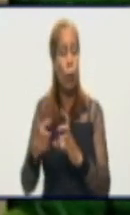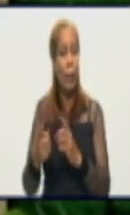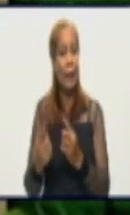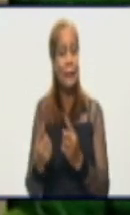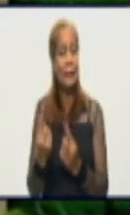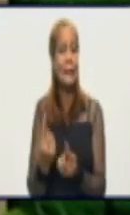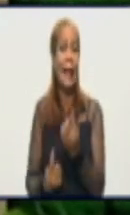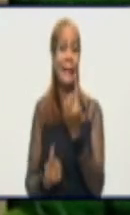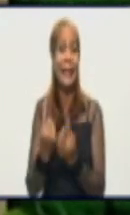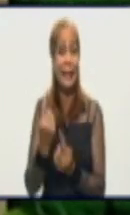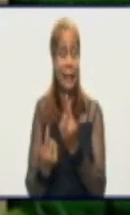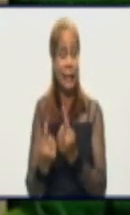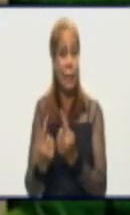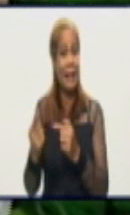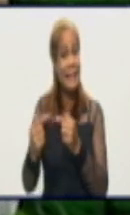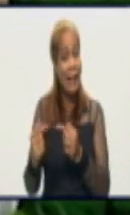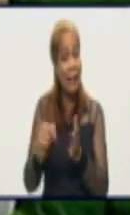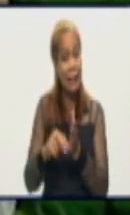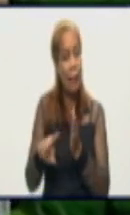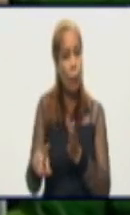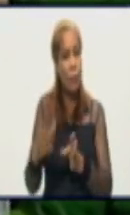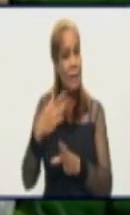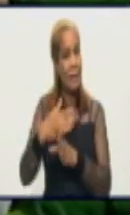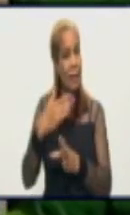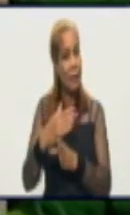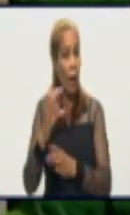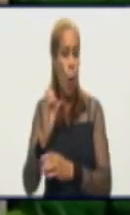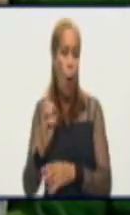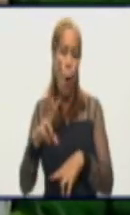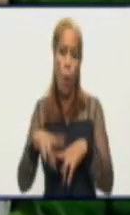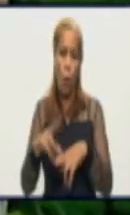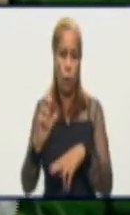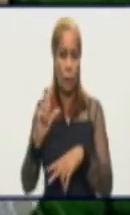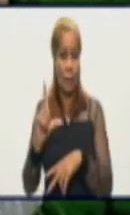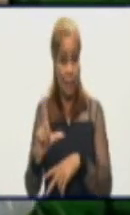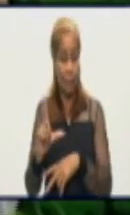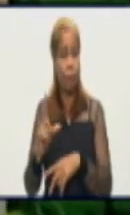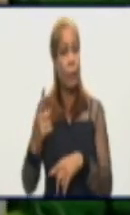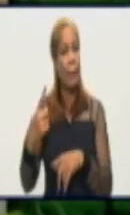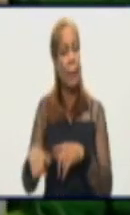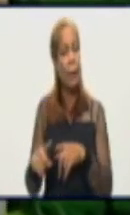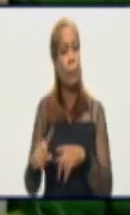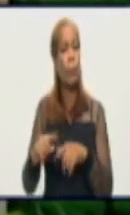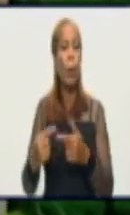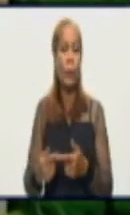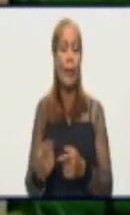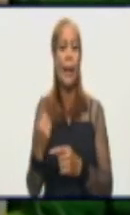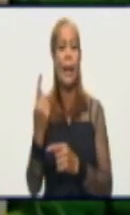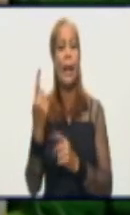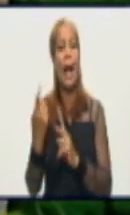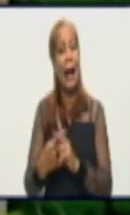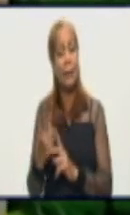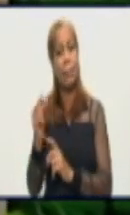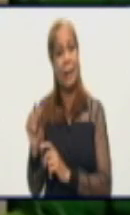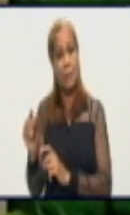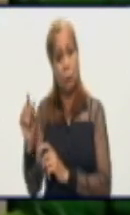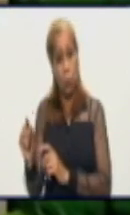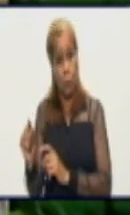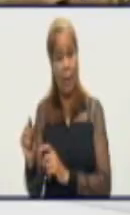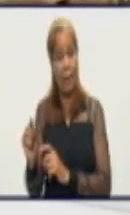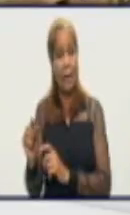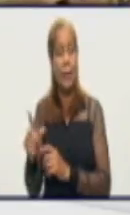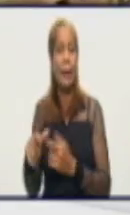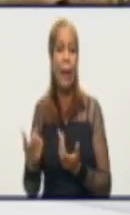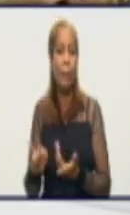Holguín, que son limítrofes con nuestro territorio, que hay personas que por necesidades personales, personas que por necesidades laborales viajan a esas